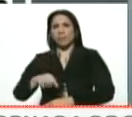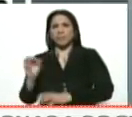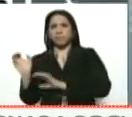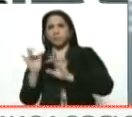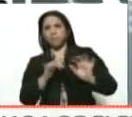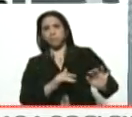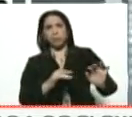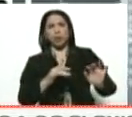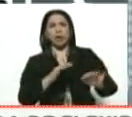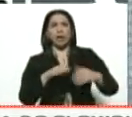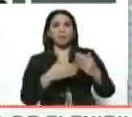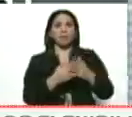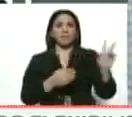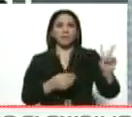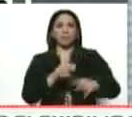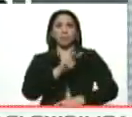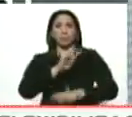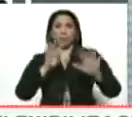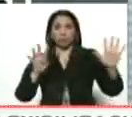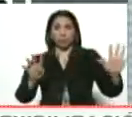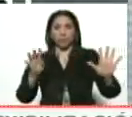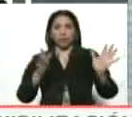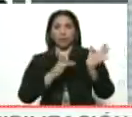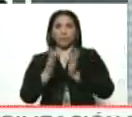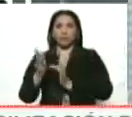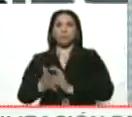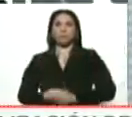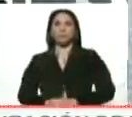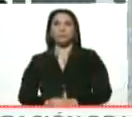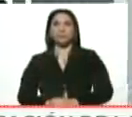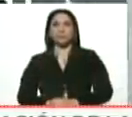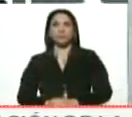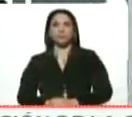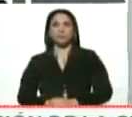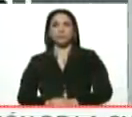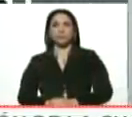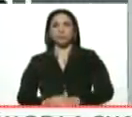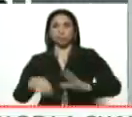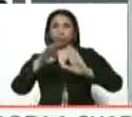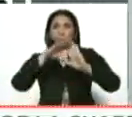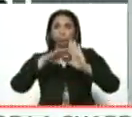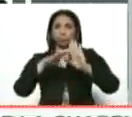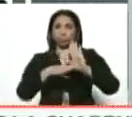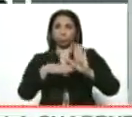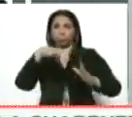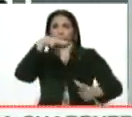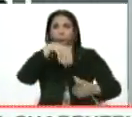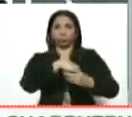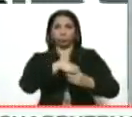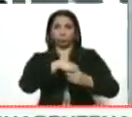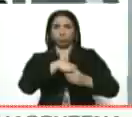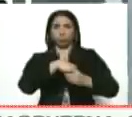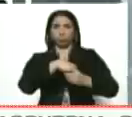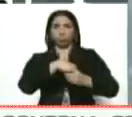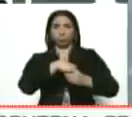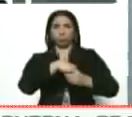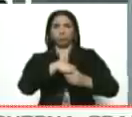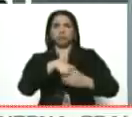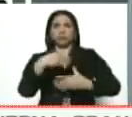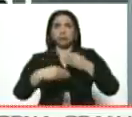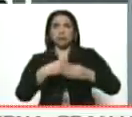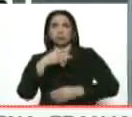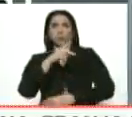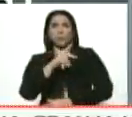Entró a Venezuela el 29 de abril y, bueno, estaba en cumplimiento de cuarentena, se le tomó el PCR,